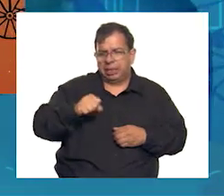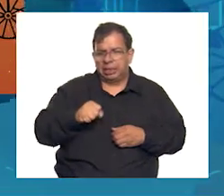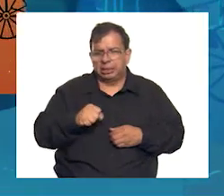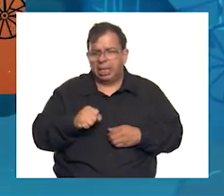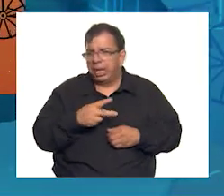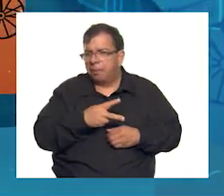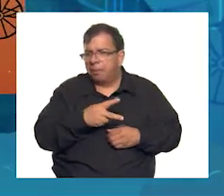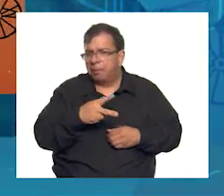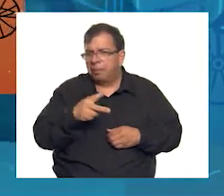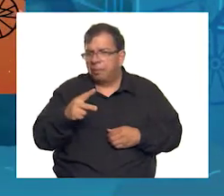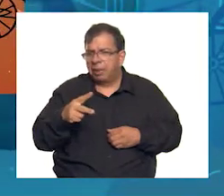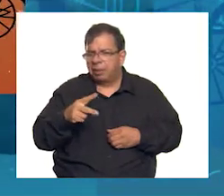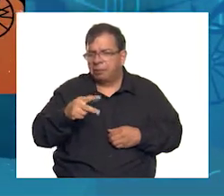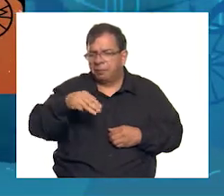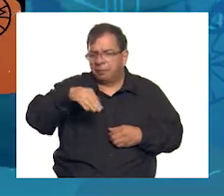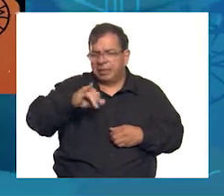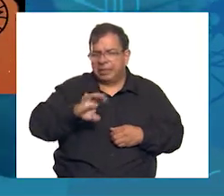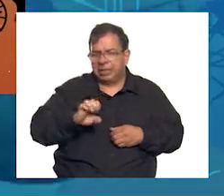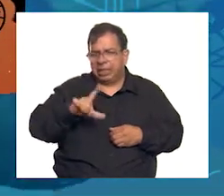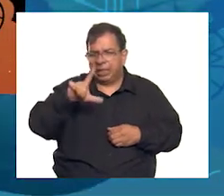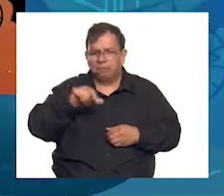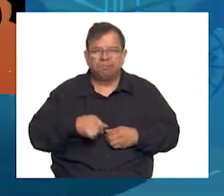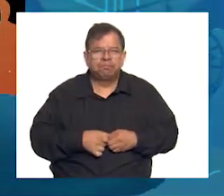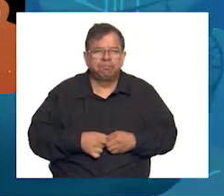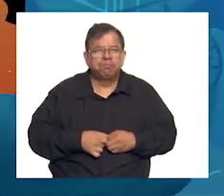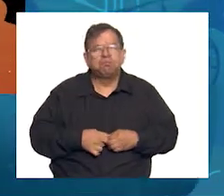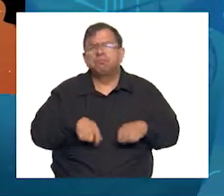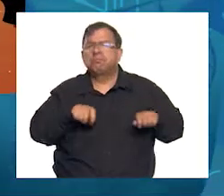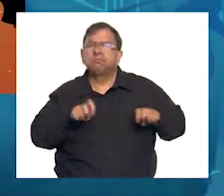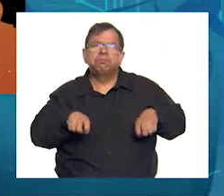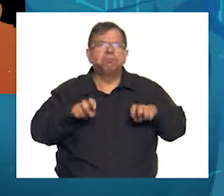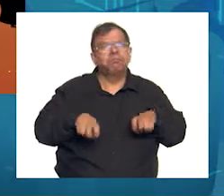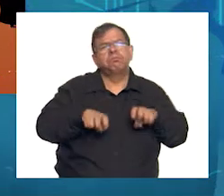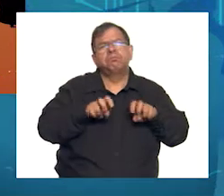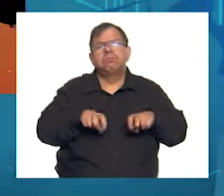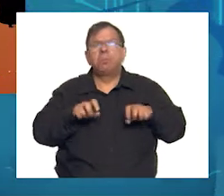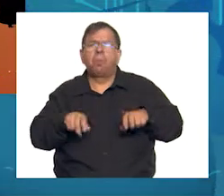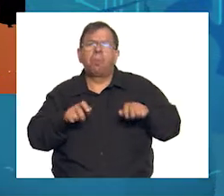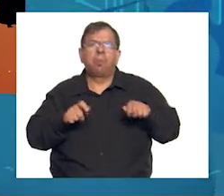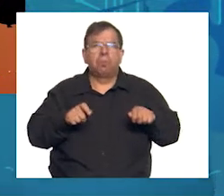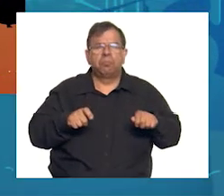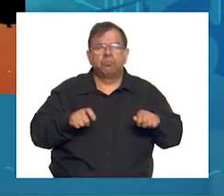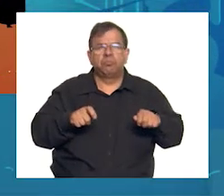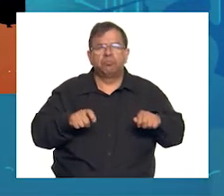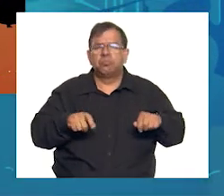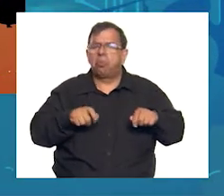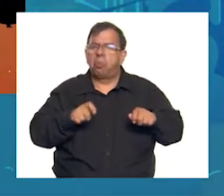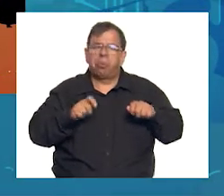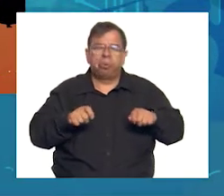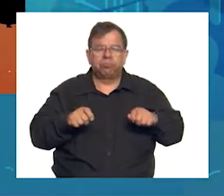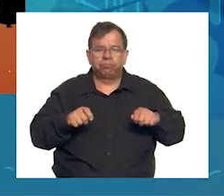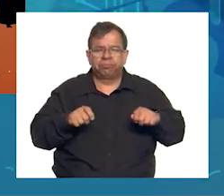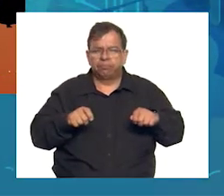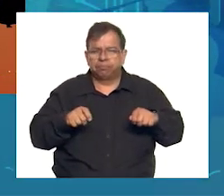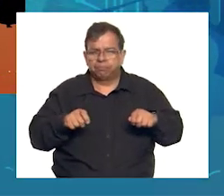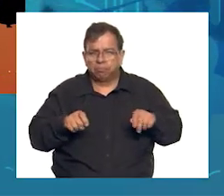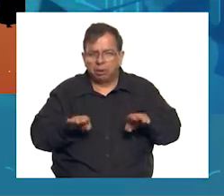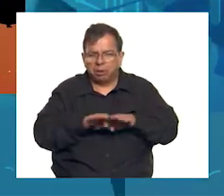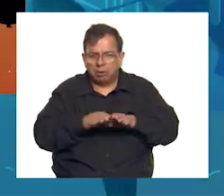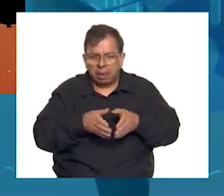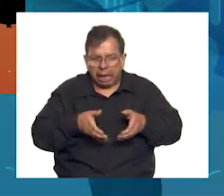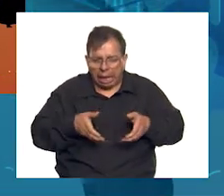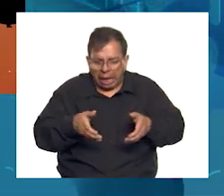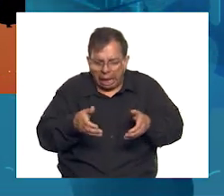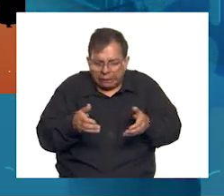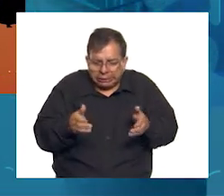Villa de San Miguel Aguayo. Sin embargo, sus caminos y sus carrozas se cruzaron en una pequeña